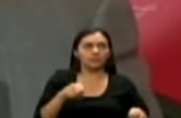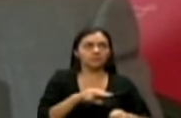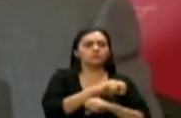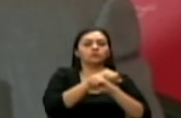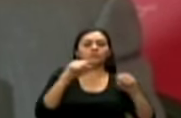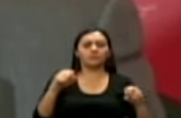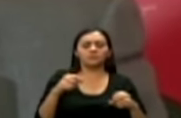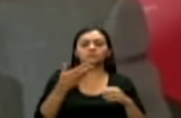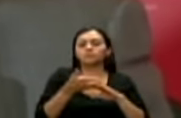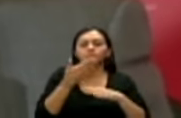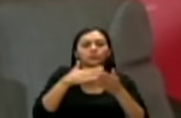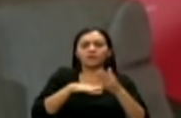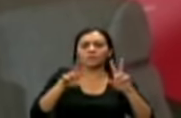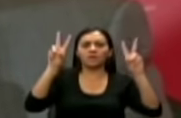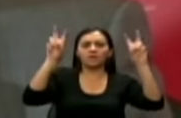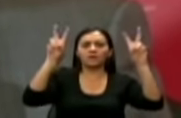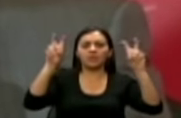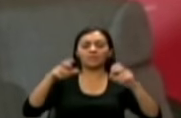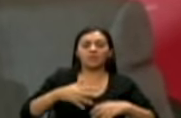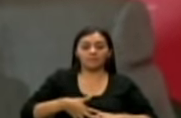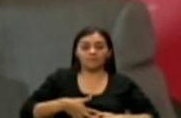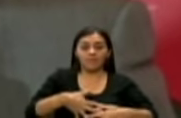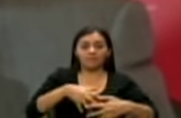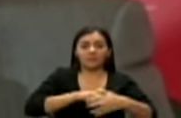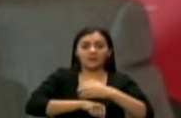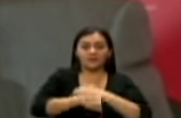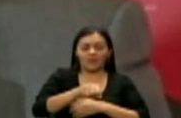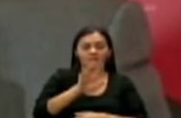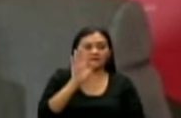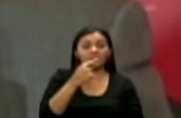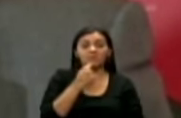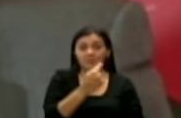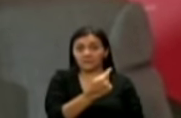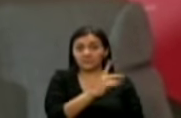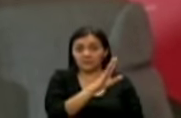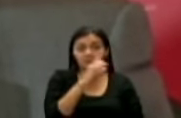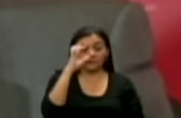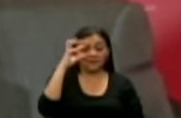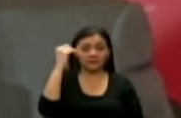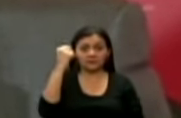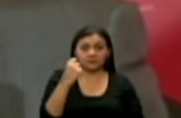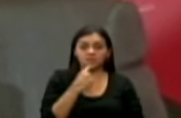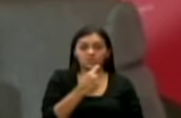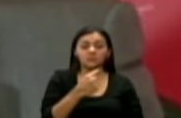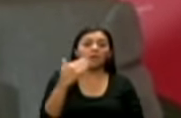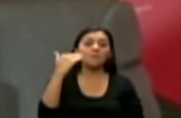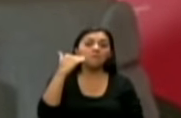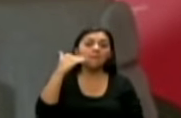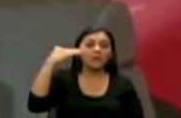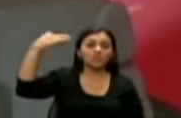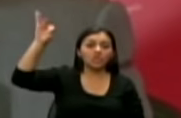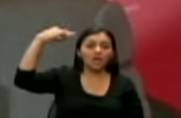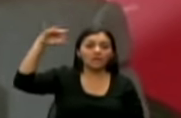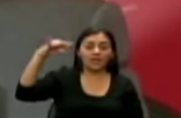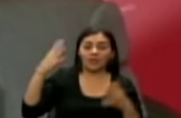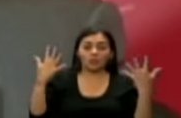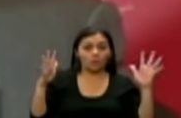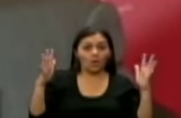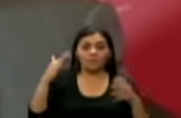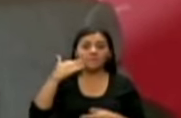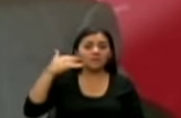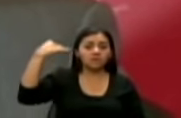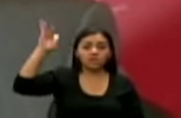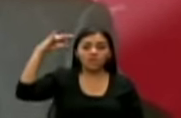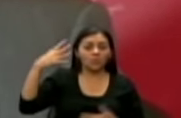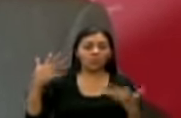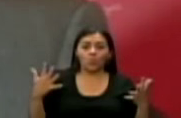temas como la maternidad. Él dice, no hay madre soltera. La madre